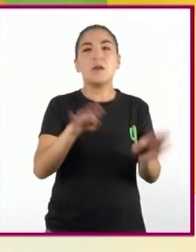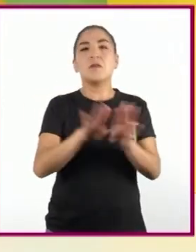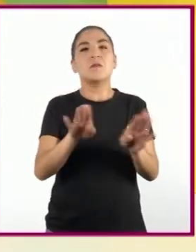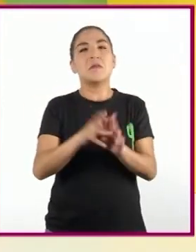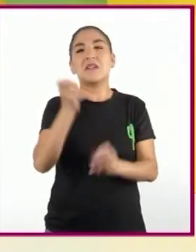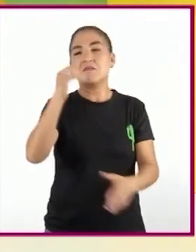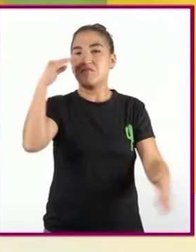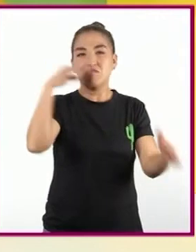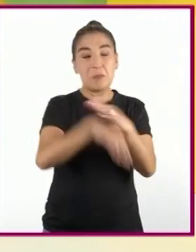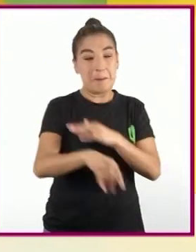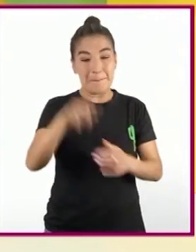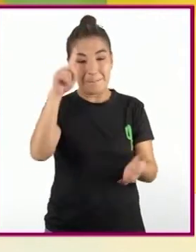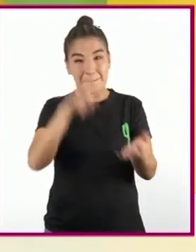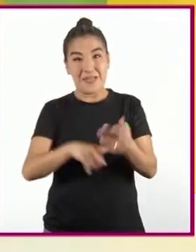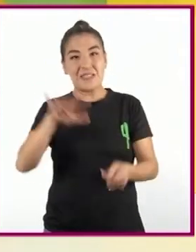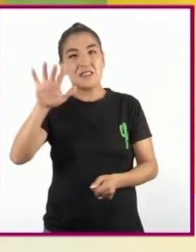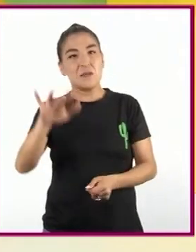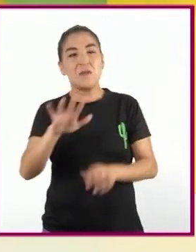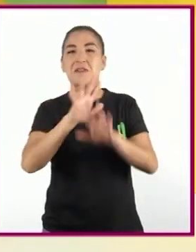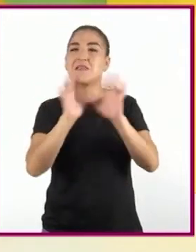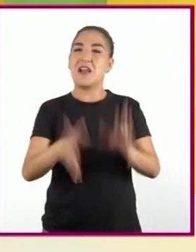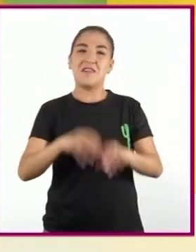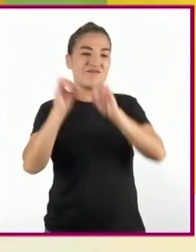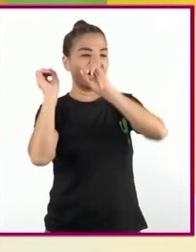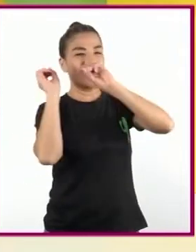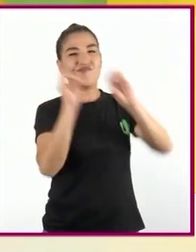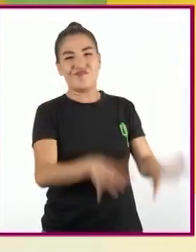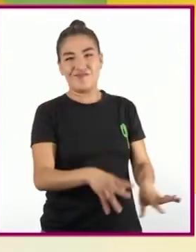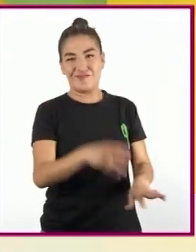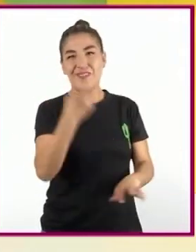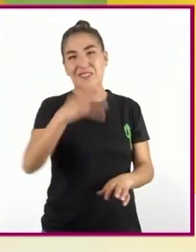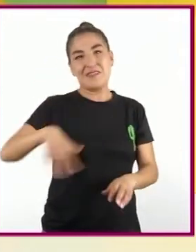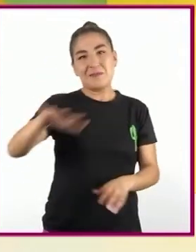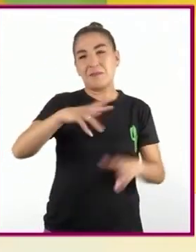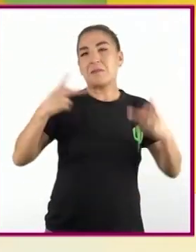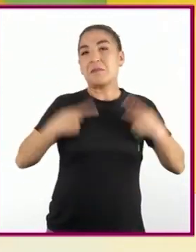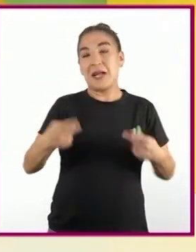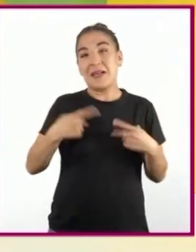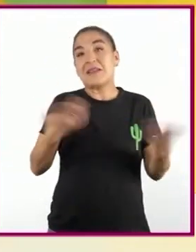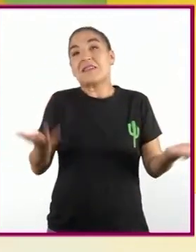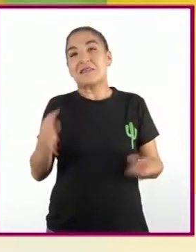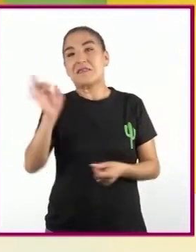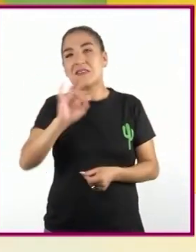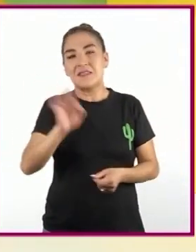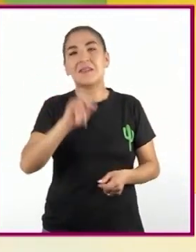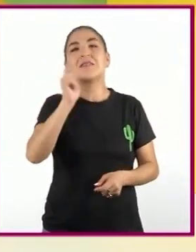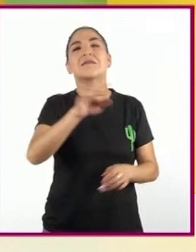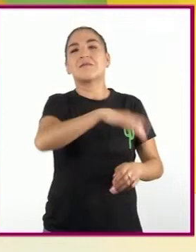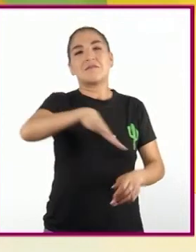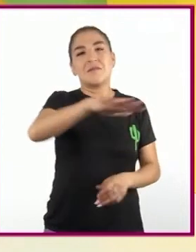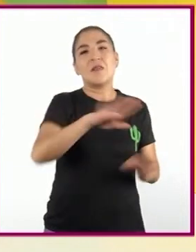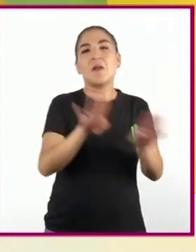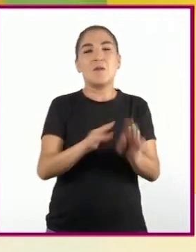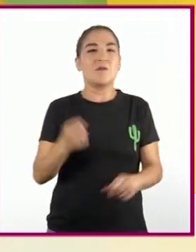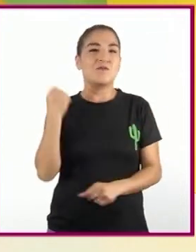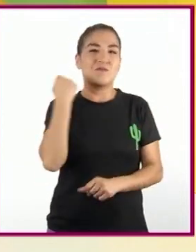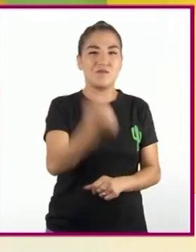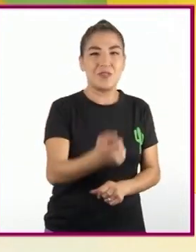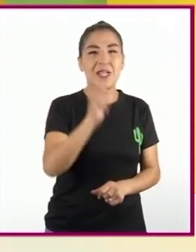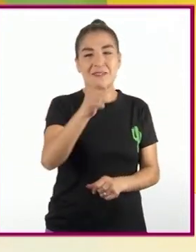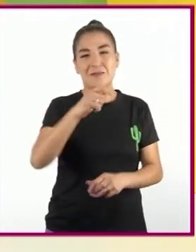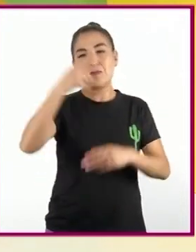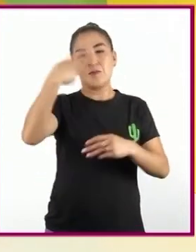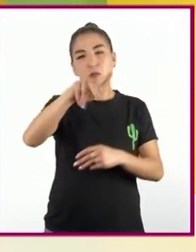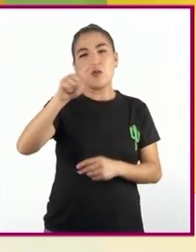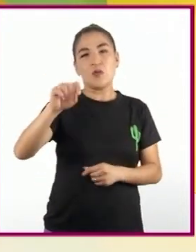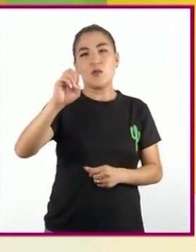año 1050, ser abandonada por sus habitantes, debido quizás al poderío que comenzó a tener la cultura